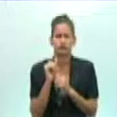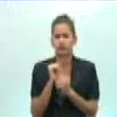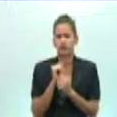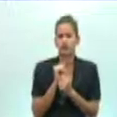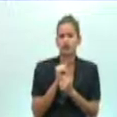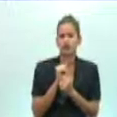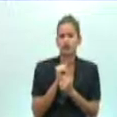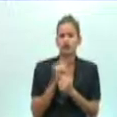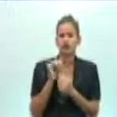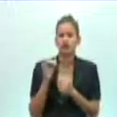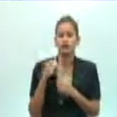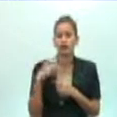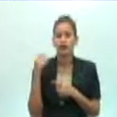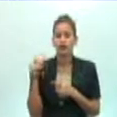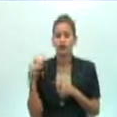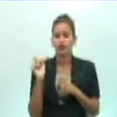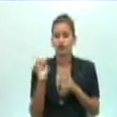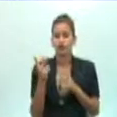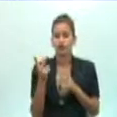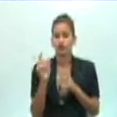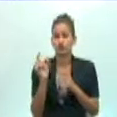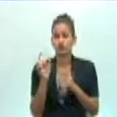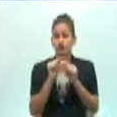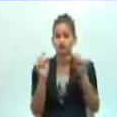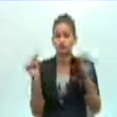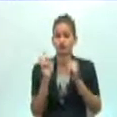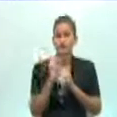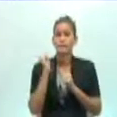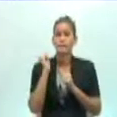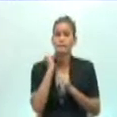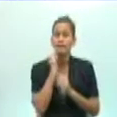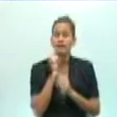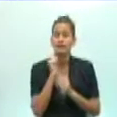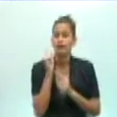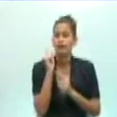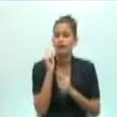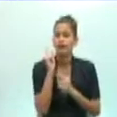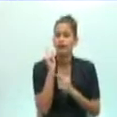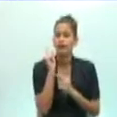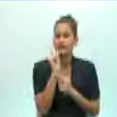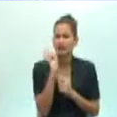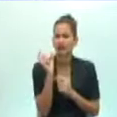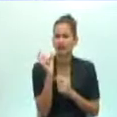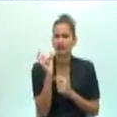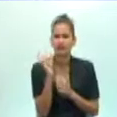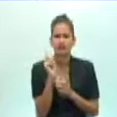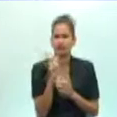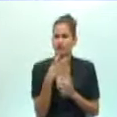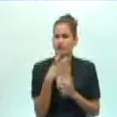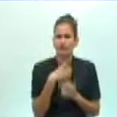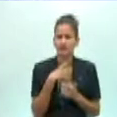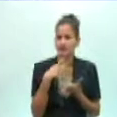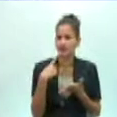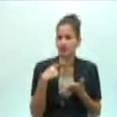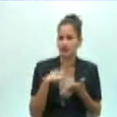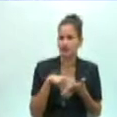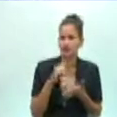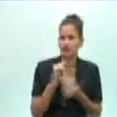la conjunción es más. Observen la escritura de esta conjunción. Fíjense que no lleva